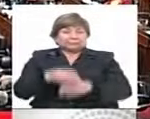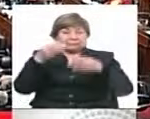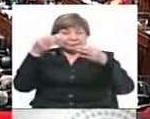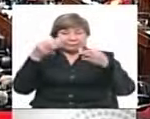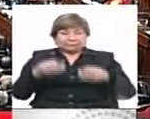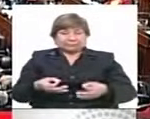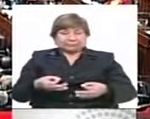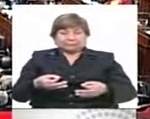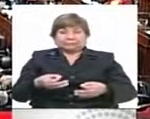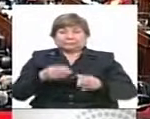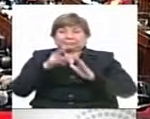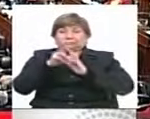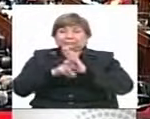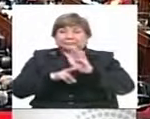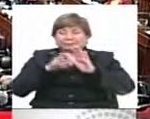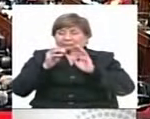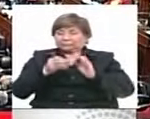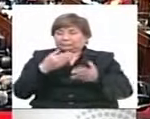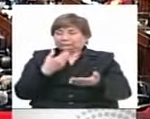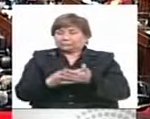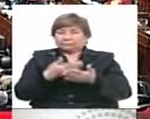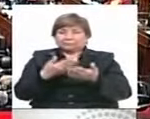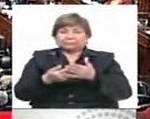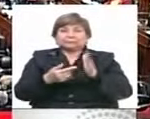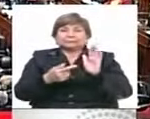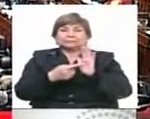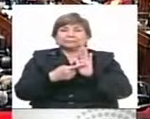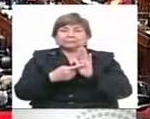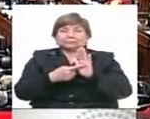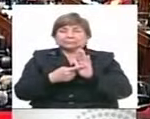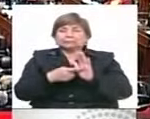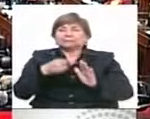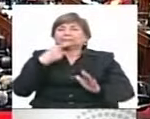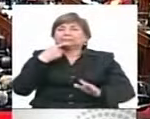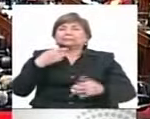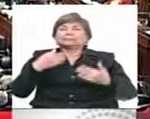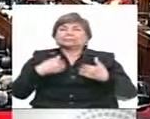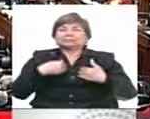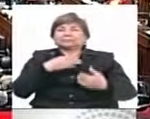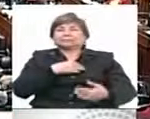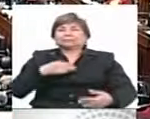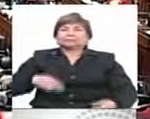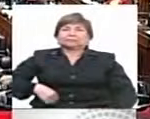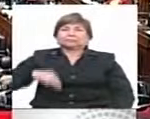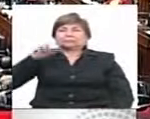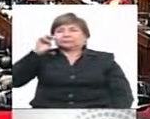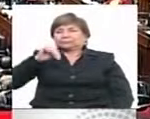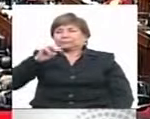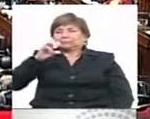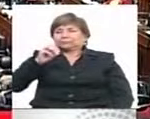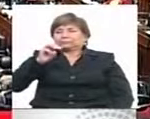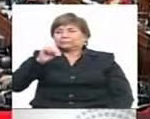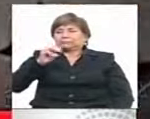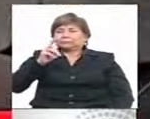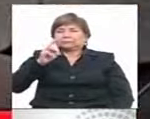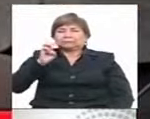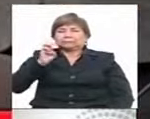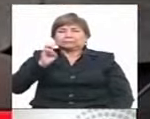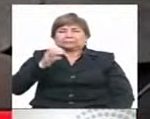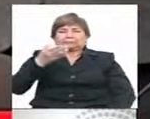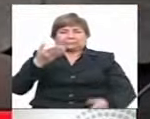que ha hecho y la grabación lo va a aprobar. Él ha señalado que el ministro tiene relación con Movadet. ¡Que lo